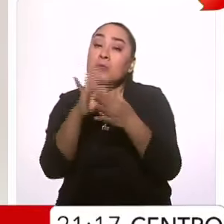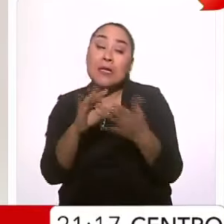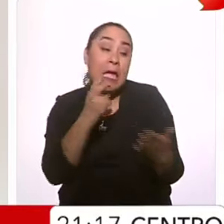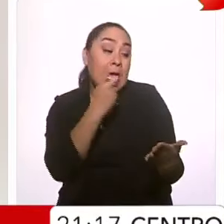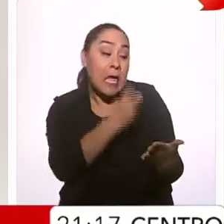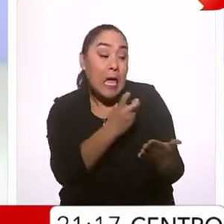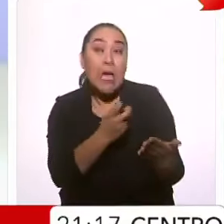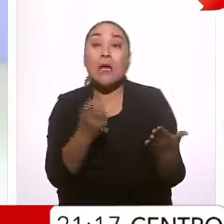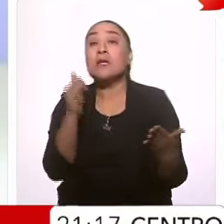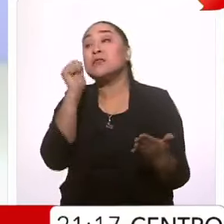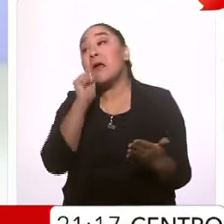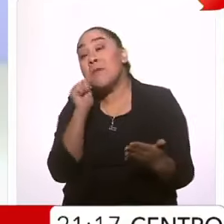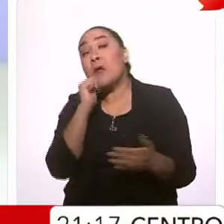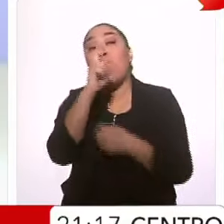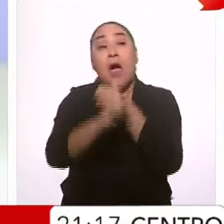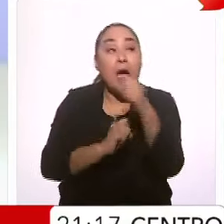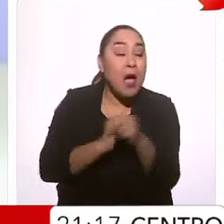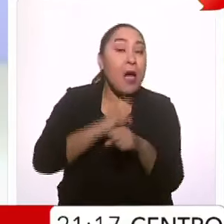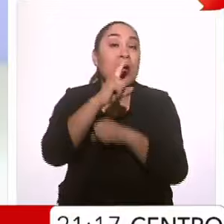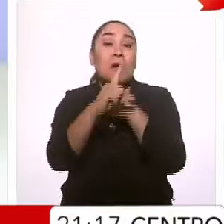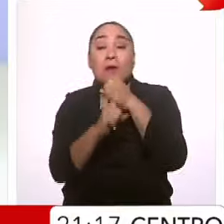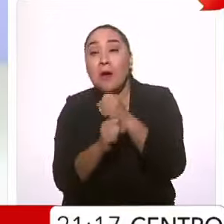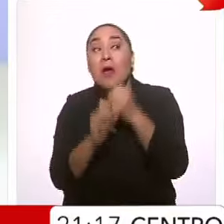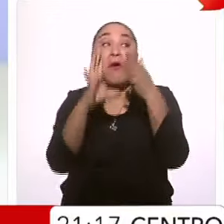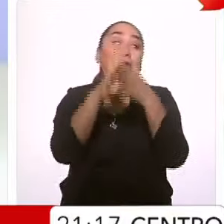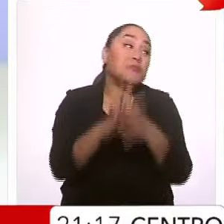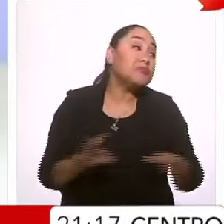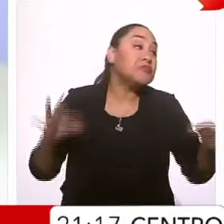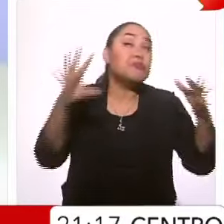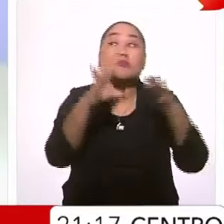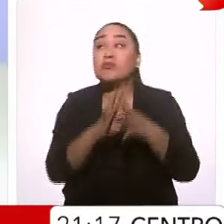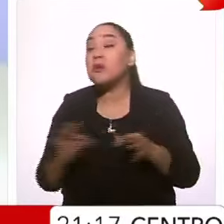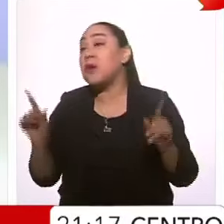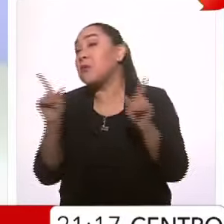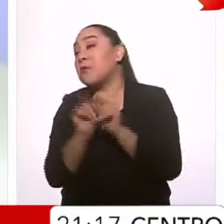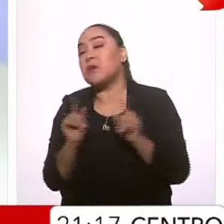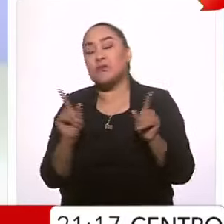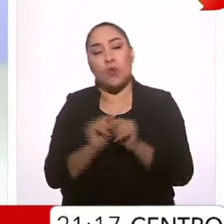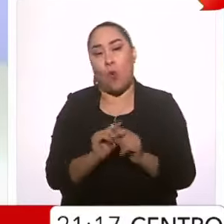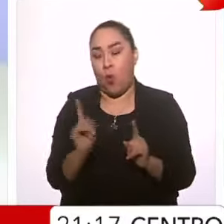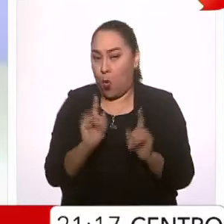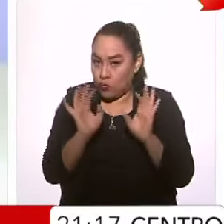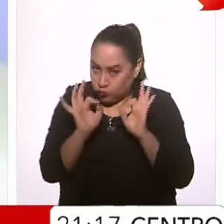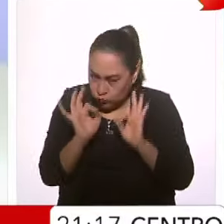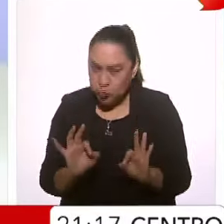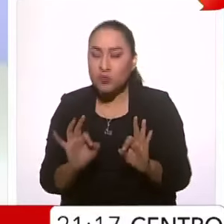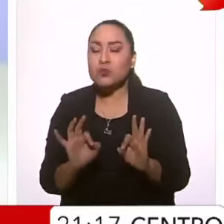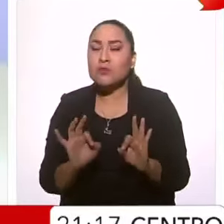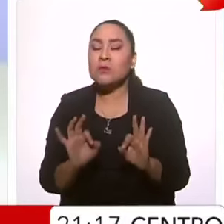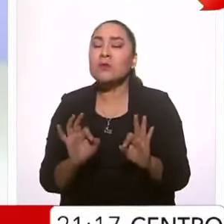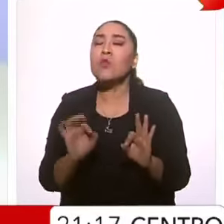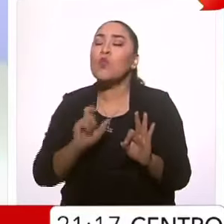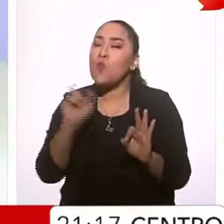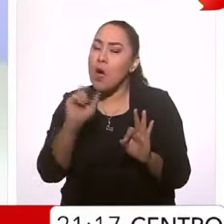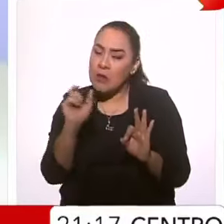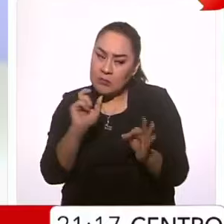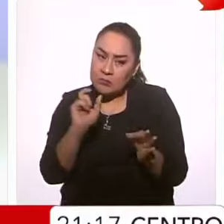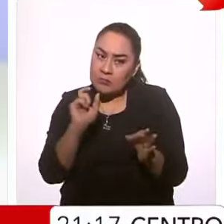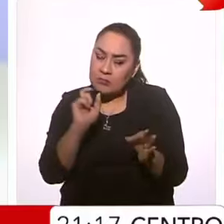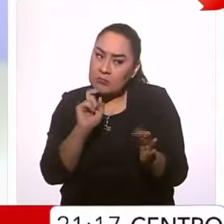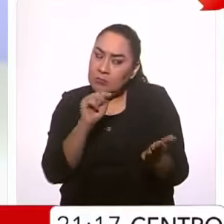discursos demagógicos, sino que se le da vigencia cuando se hace en el marco de